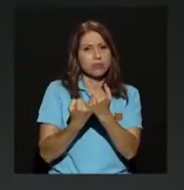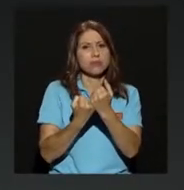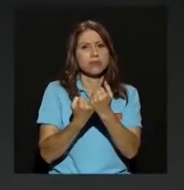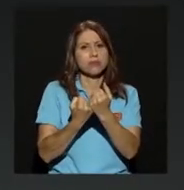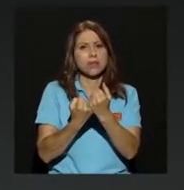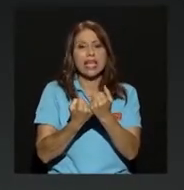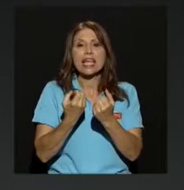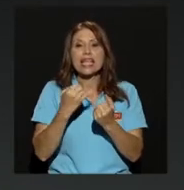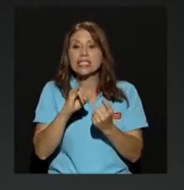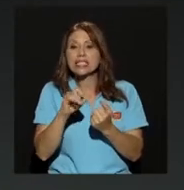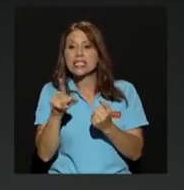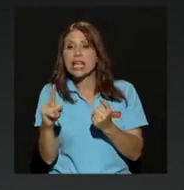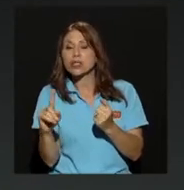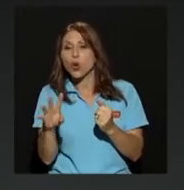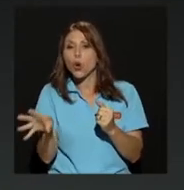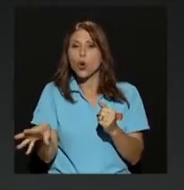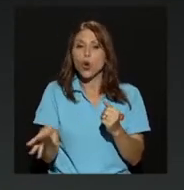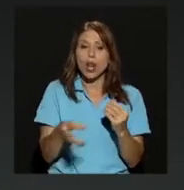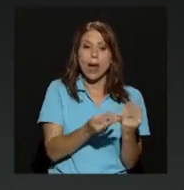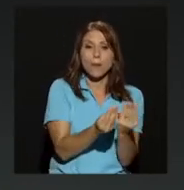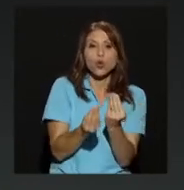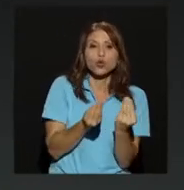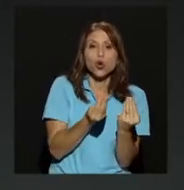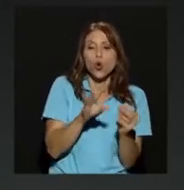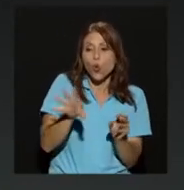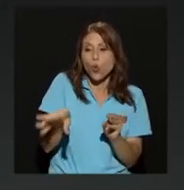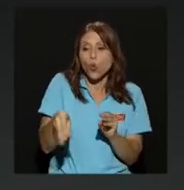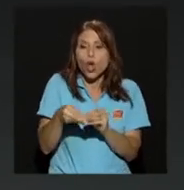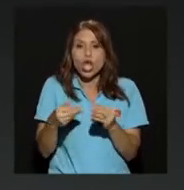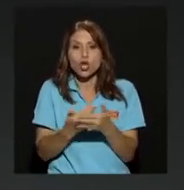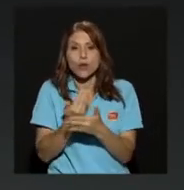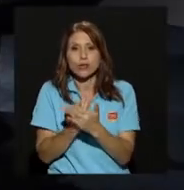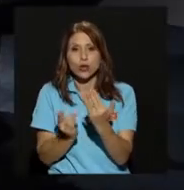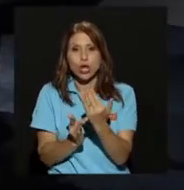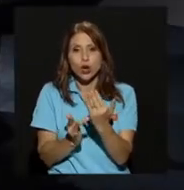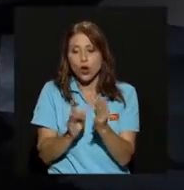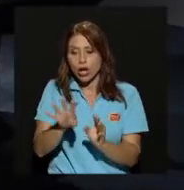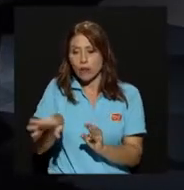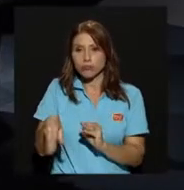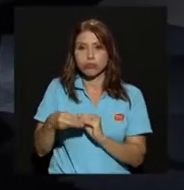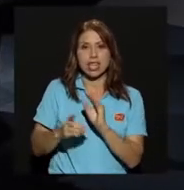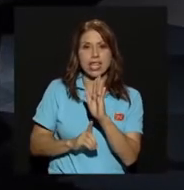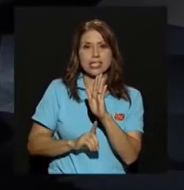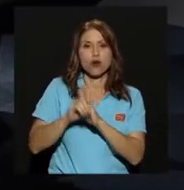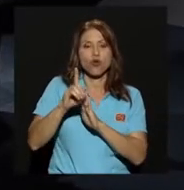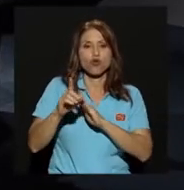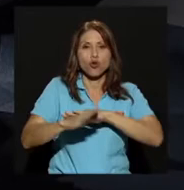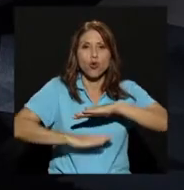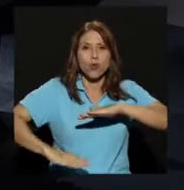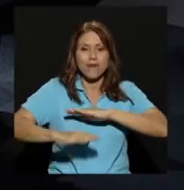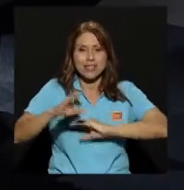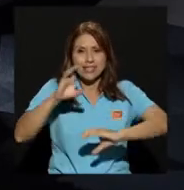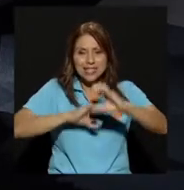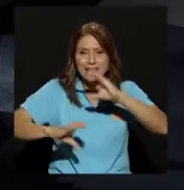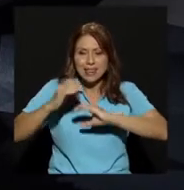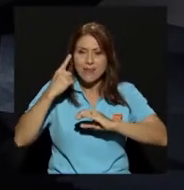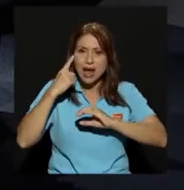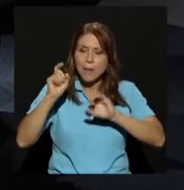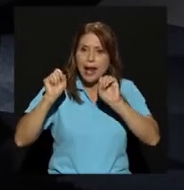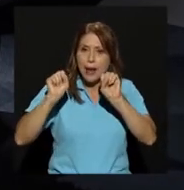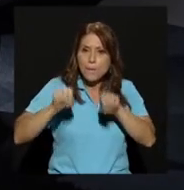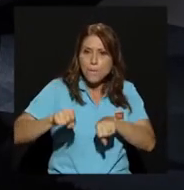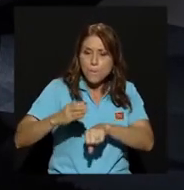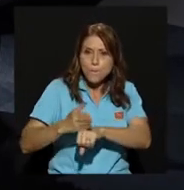lo complementamos, la producción, con la innovación tecnológica, con el desarrollo de una base científica para poder